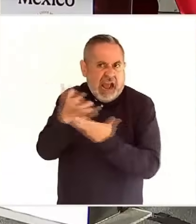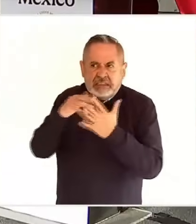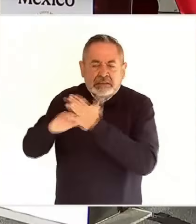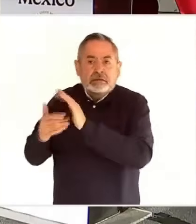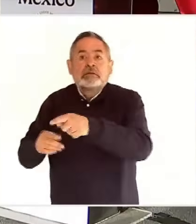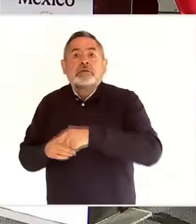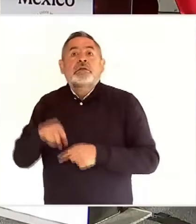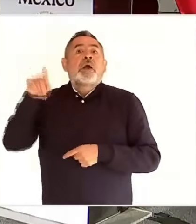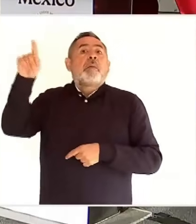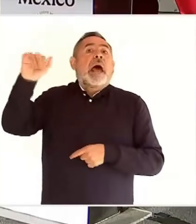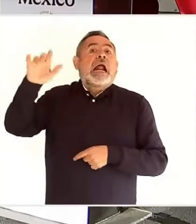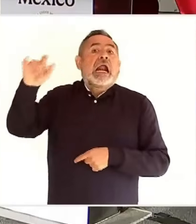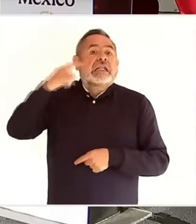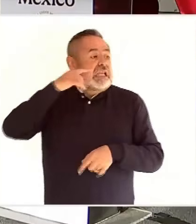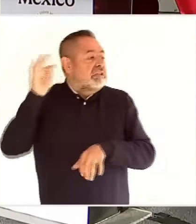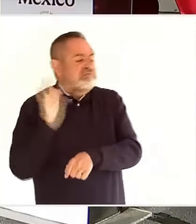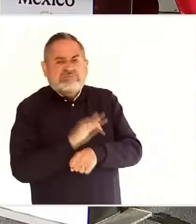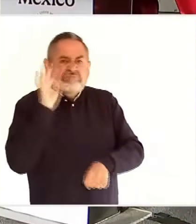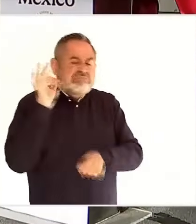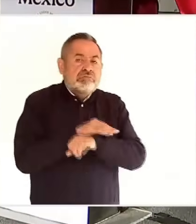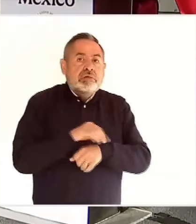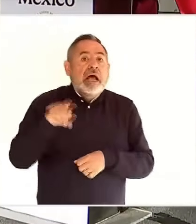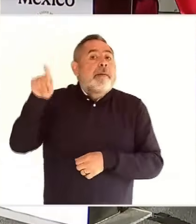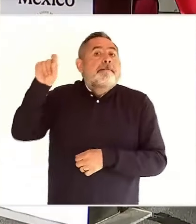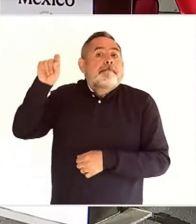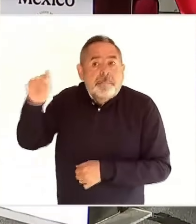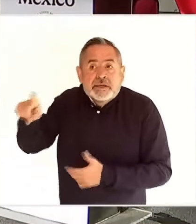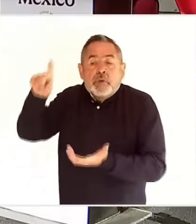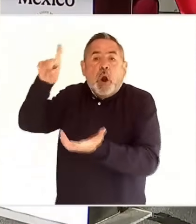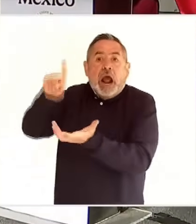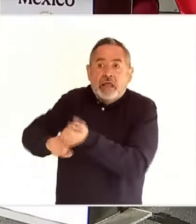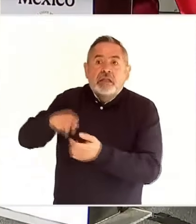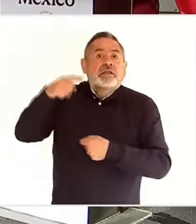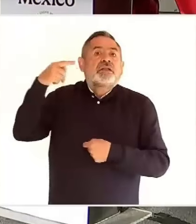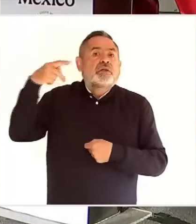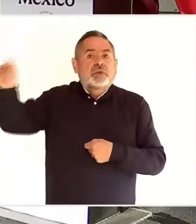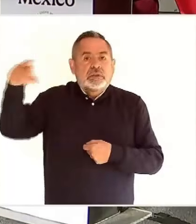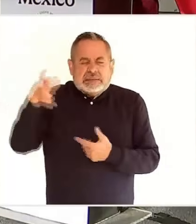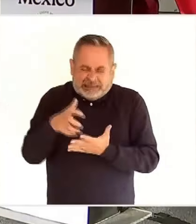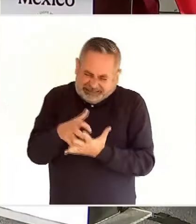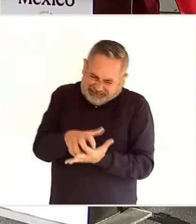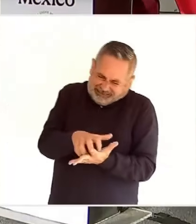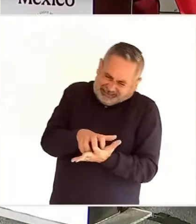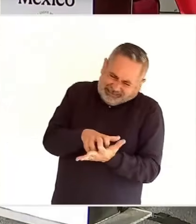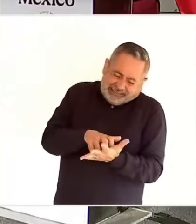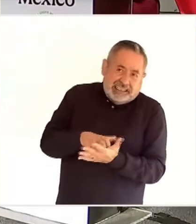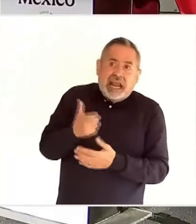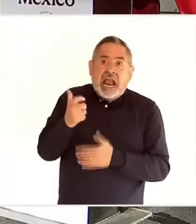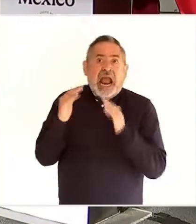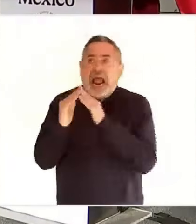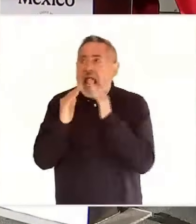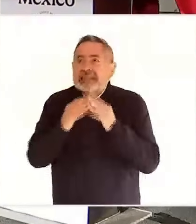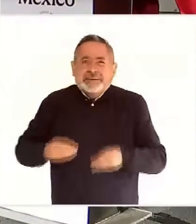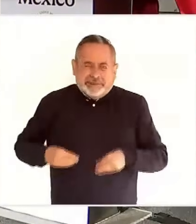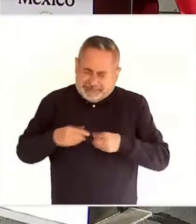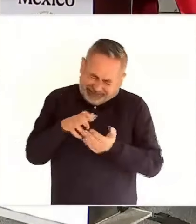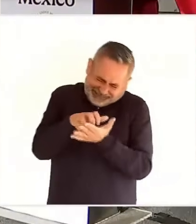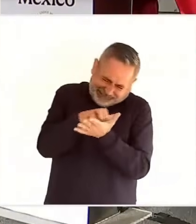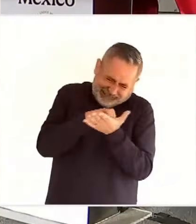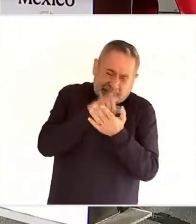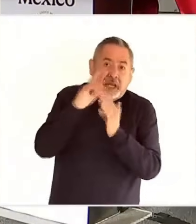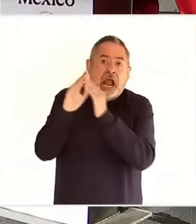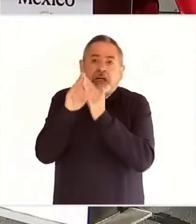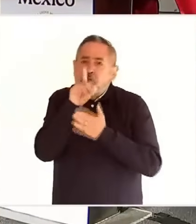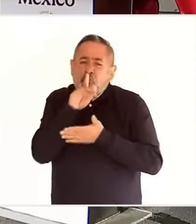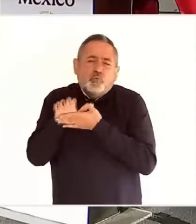una causa, ella misma vivía en la más estricta austeridad, en una modesta